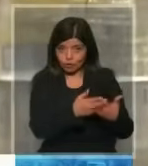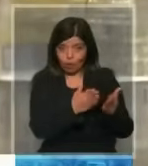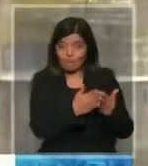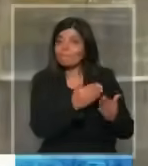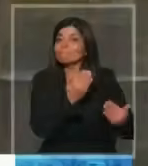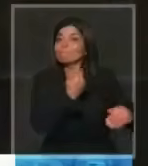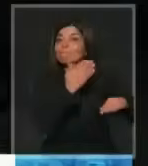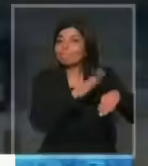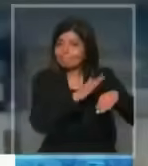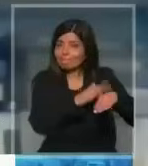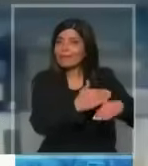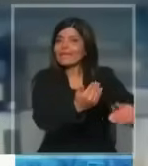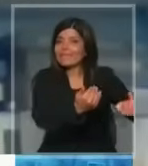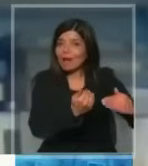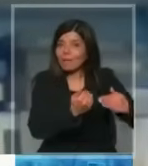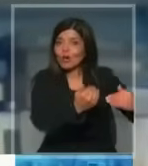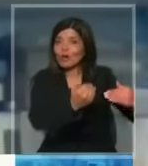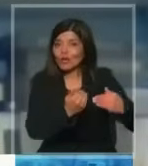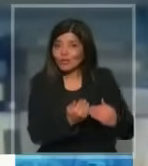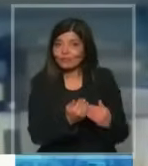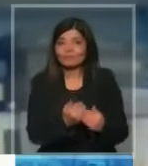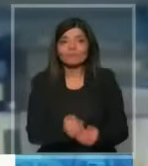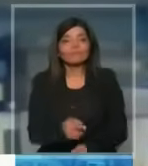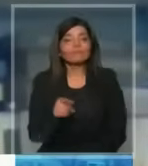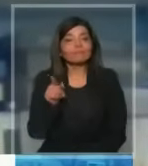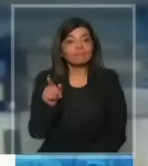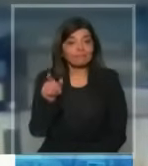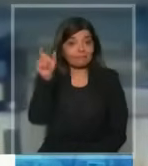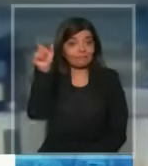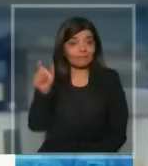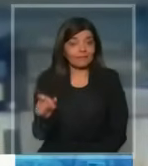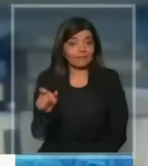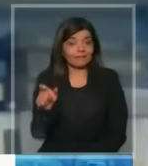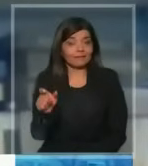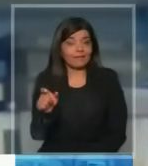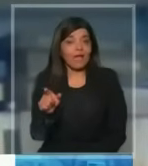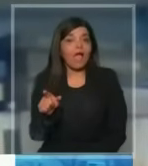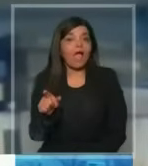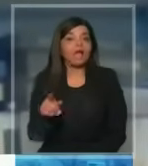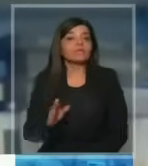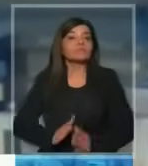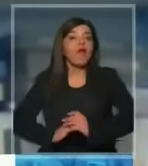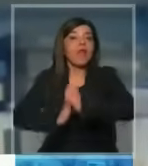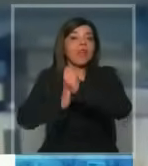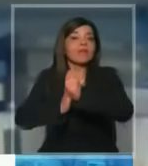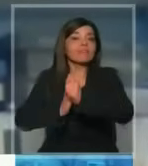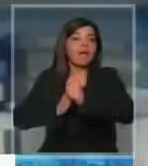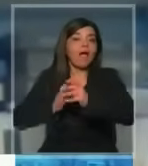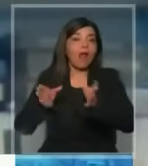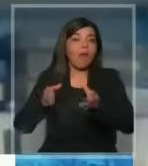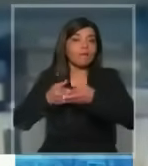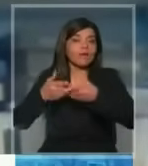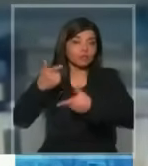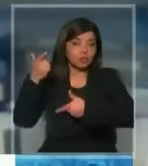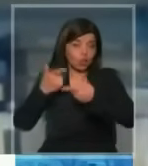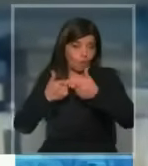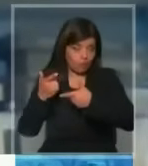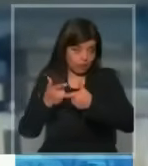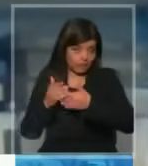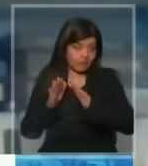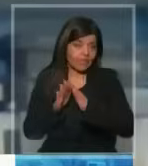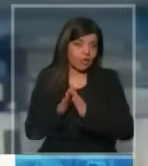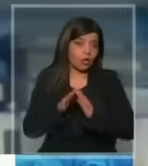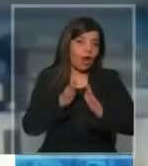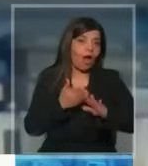apoyo. Rishi Sunak, que tomó el mando del partido después de la desorientación que tuvo